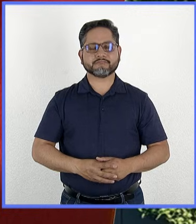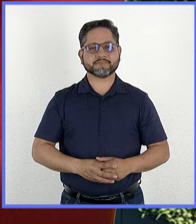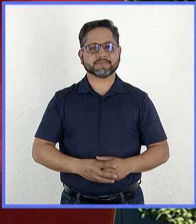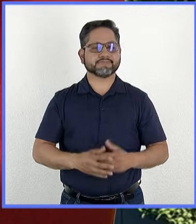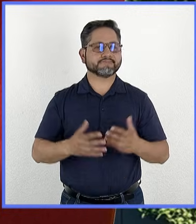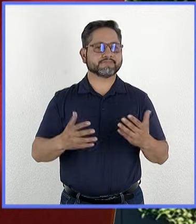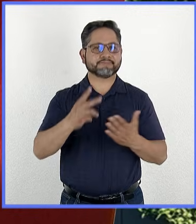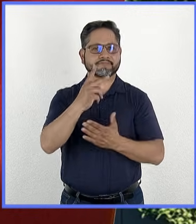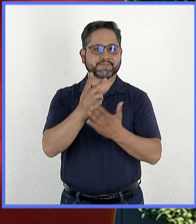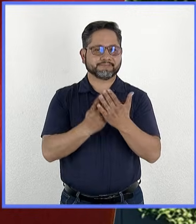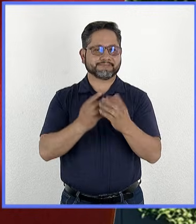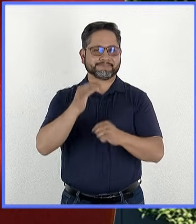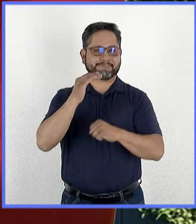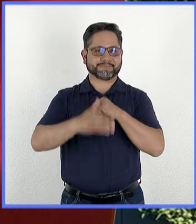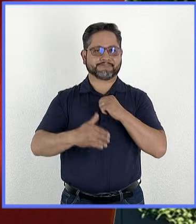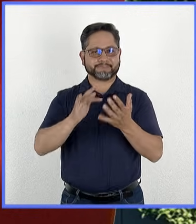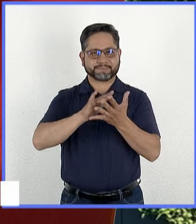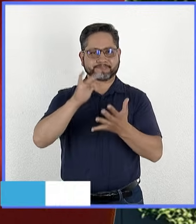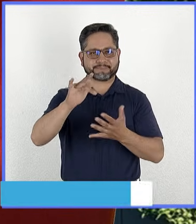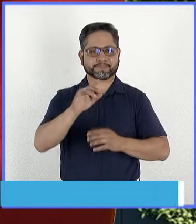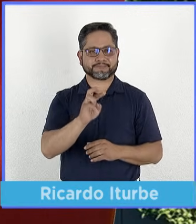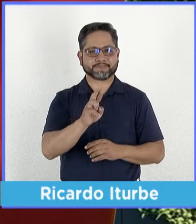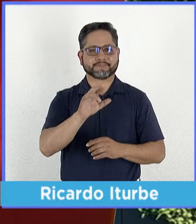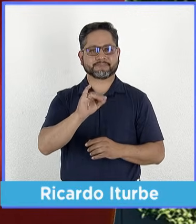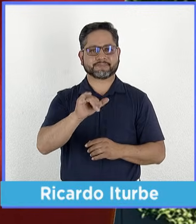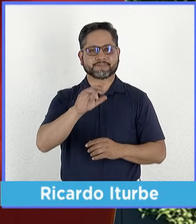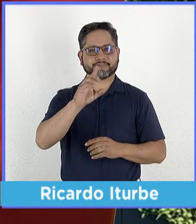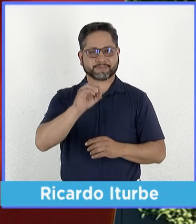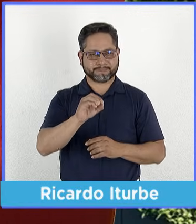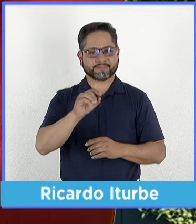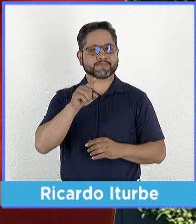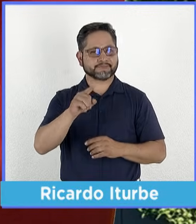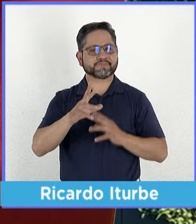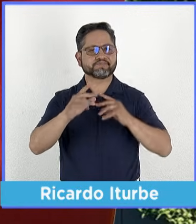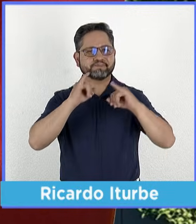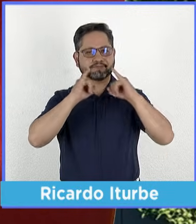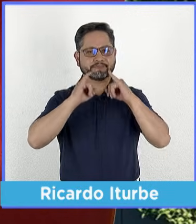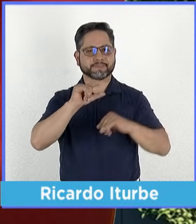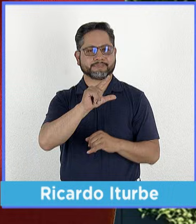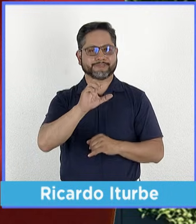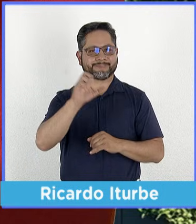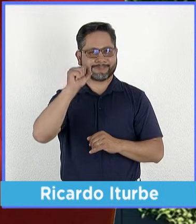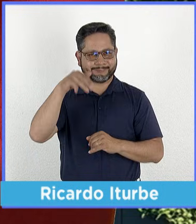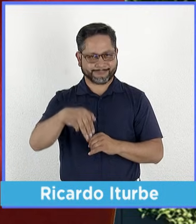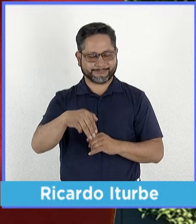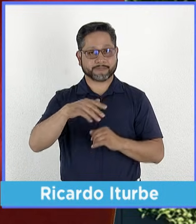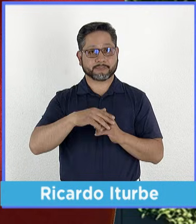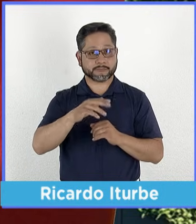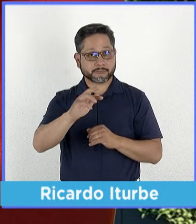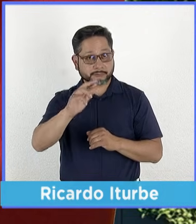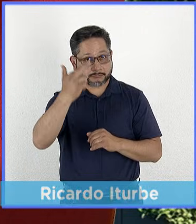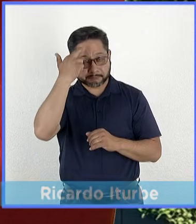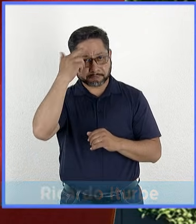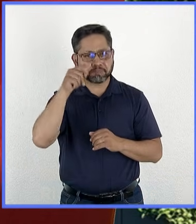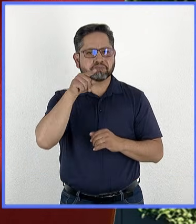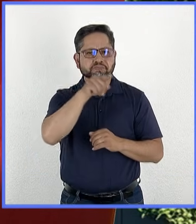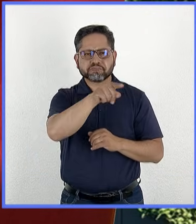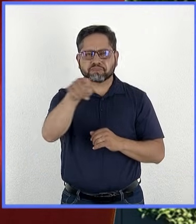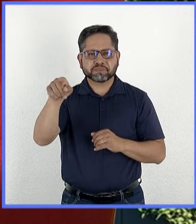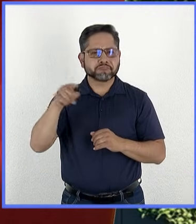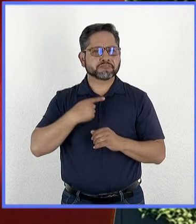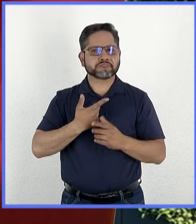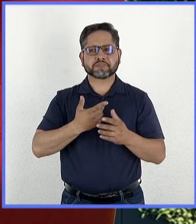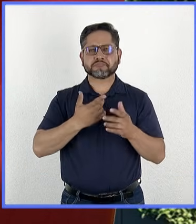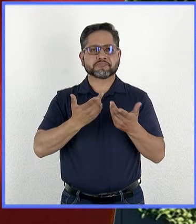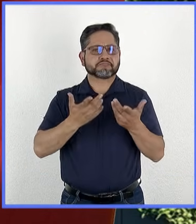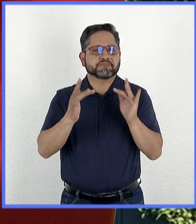Así terminamos nuestro programa de hoy, agradeciendo a Ricardo Iturbe su participación en la interpretación de lengua de señas mexicana, recordándoles a todos ustedes que